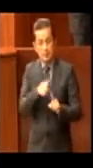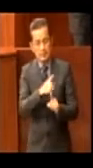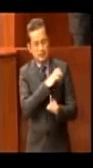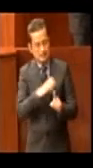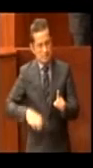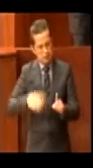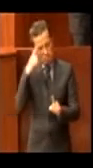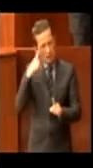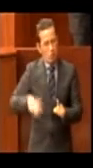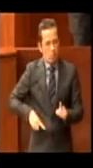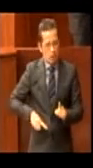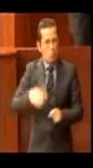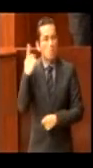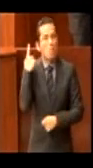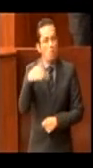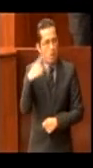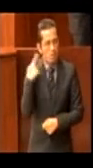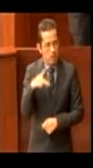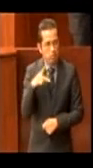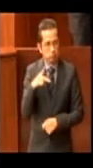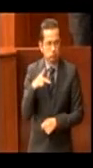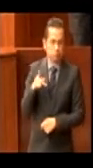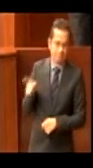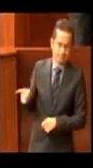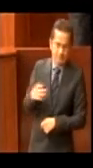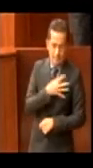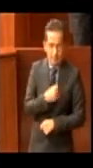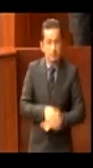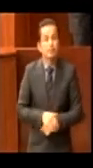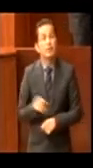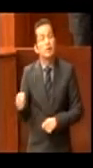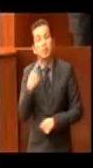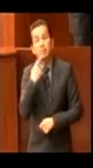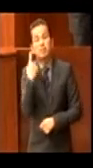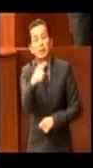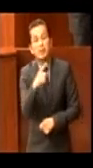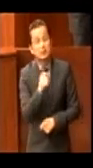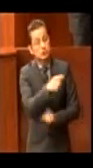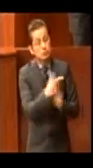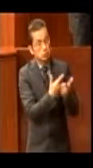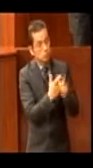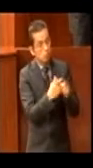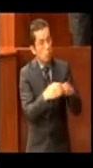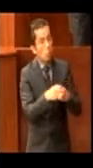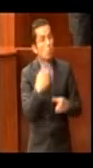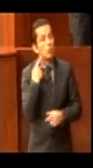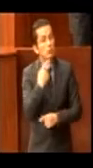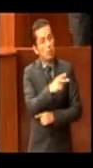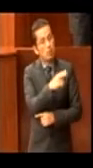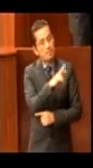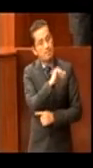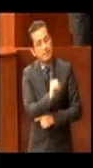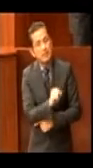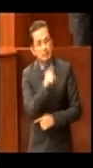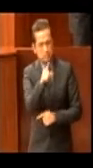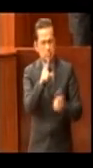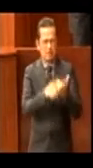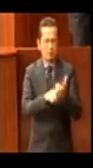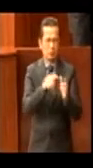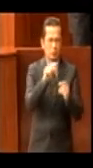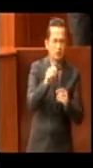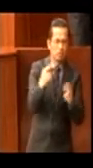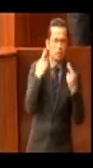barbosa se queja de un spot en radio y televisión del pri en el que alude a su persona sin su consentimiento